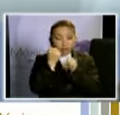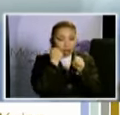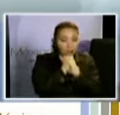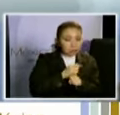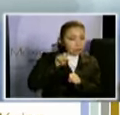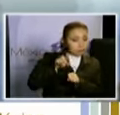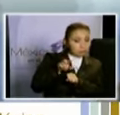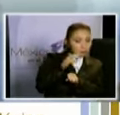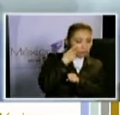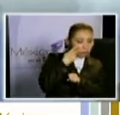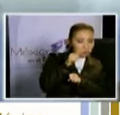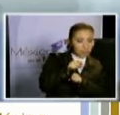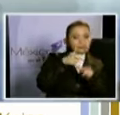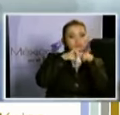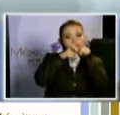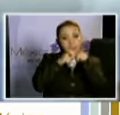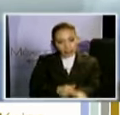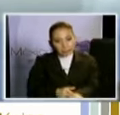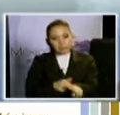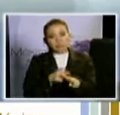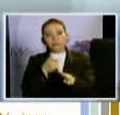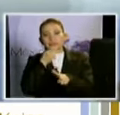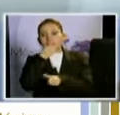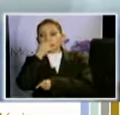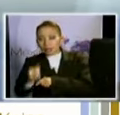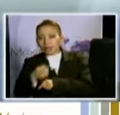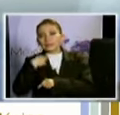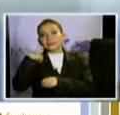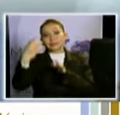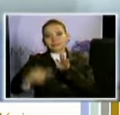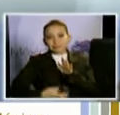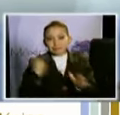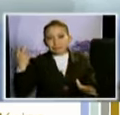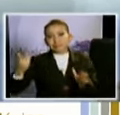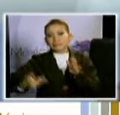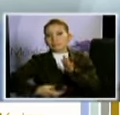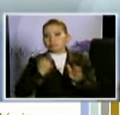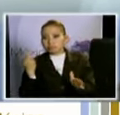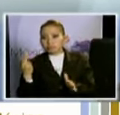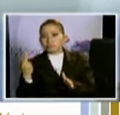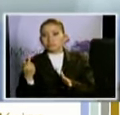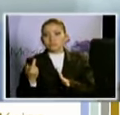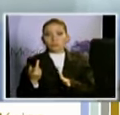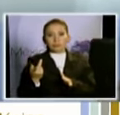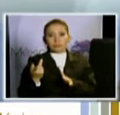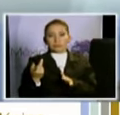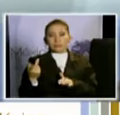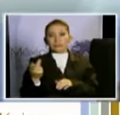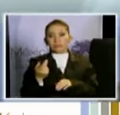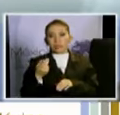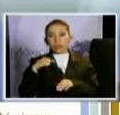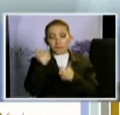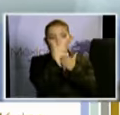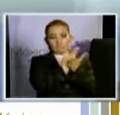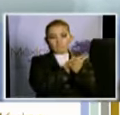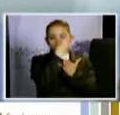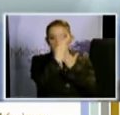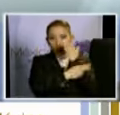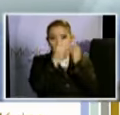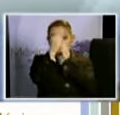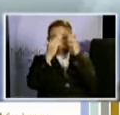años que nosotros seguimos diciendo, y lo hemos dicho también a través del